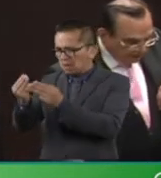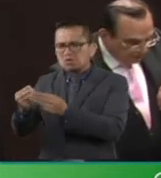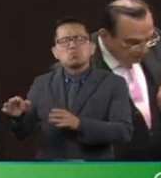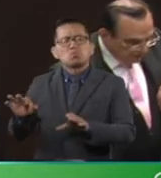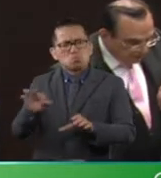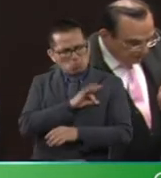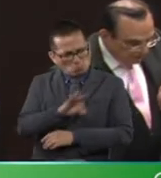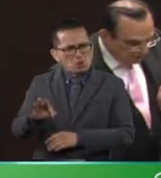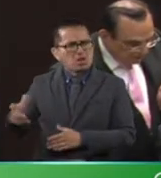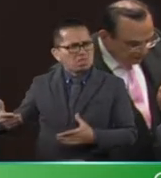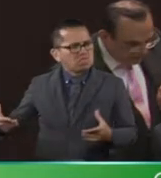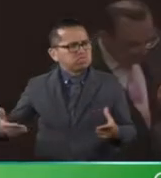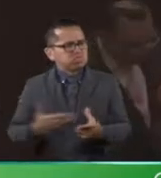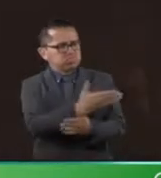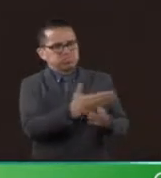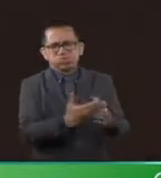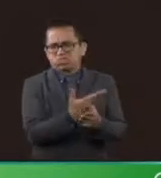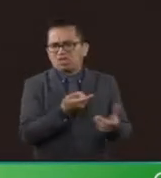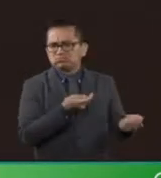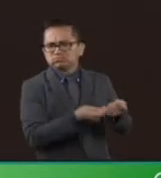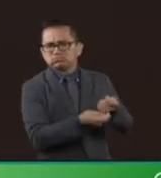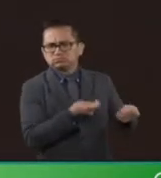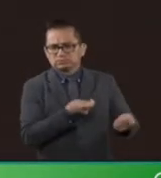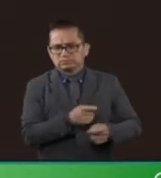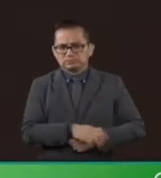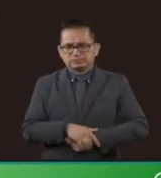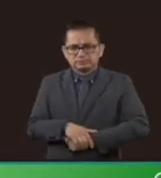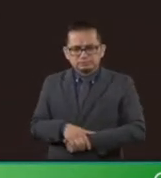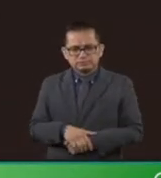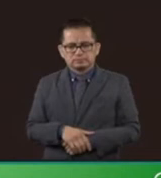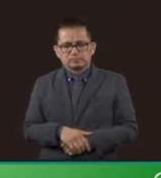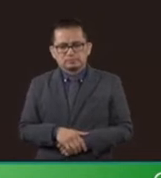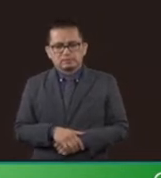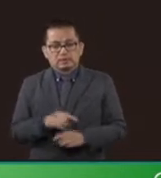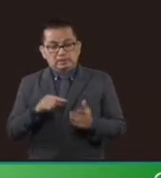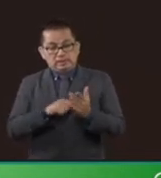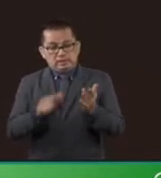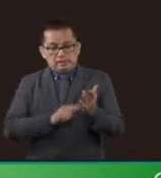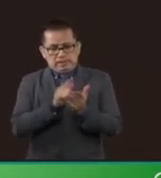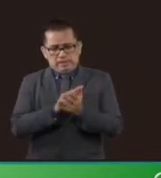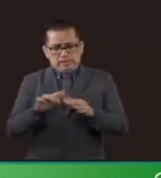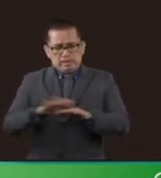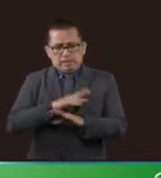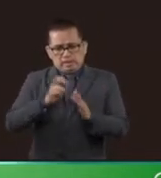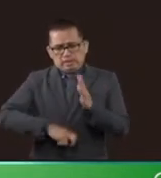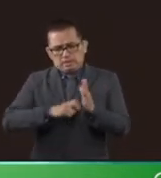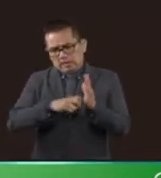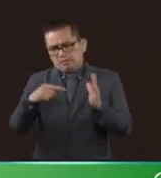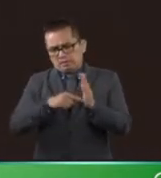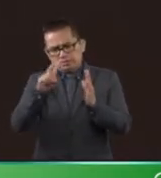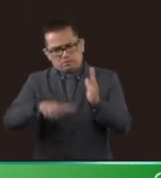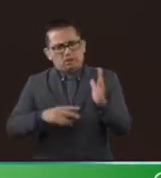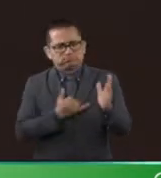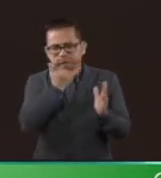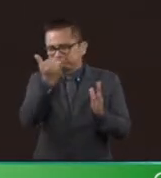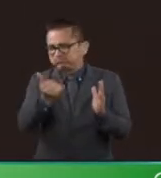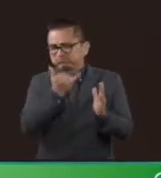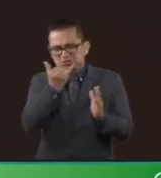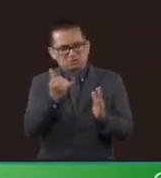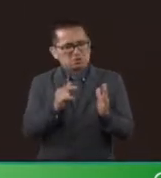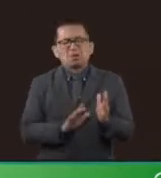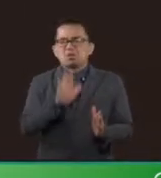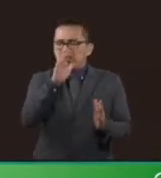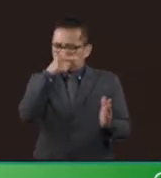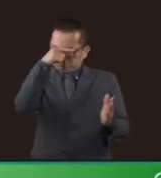la justicia a su favor los errores en esta reforma judicial demuestran que son ocurrencias que el regalito al